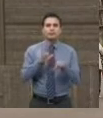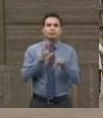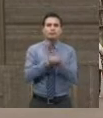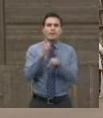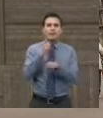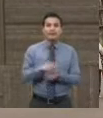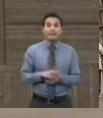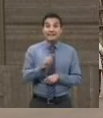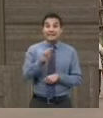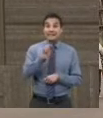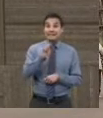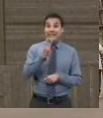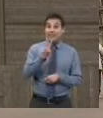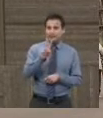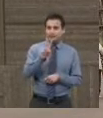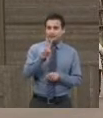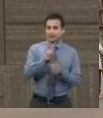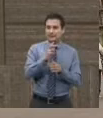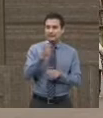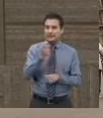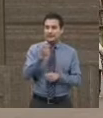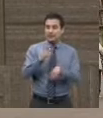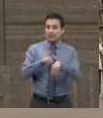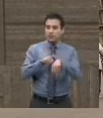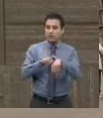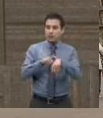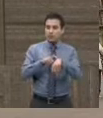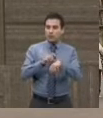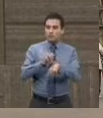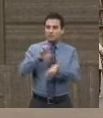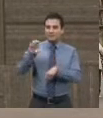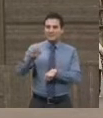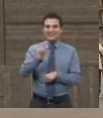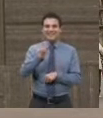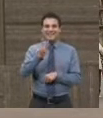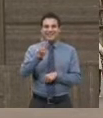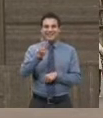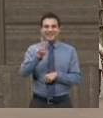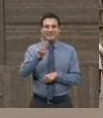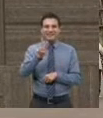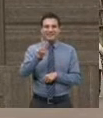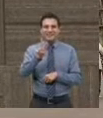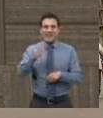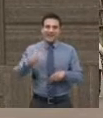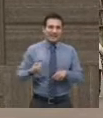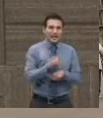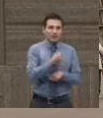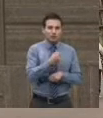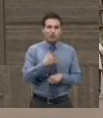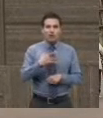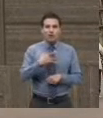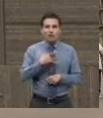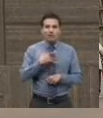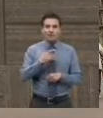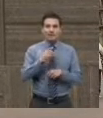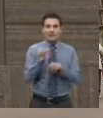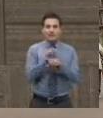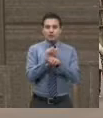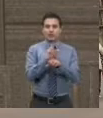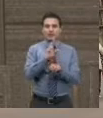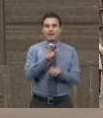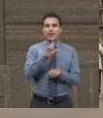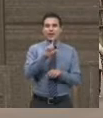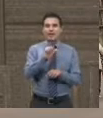en televisión a través de la transmisión de la telenovela Un Gancho al Corazón, en la que el actor Raúl Araiza